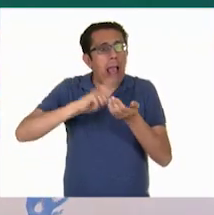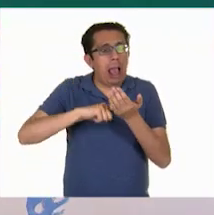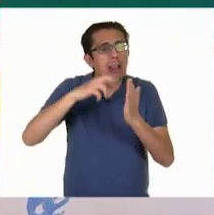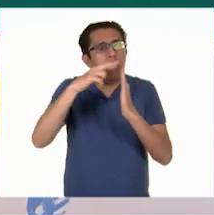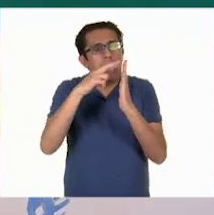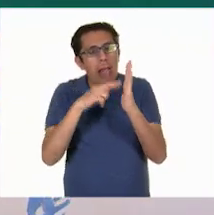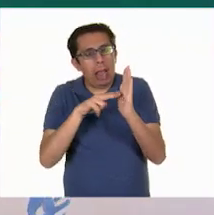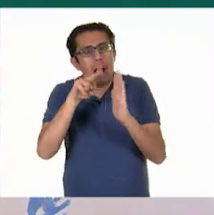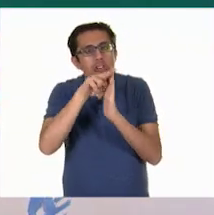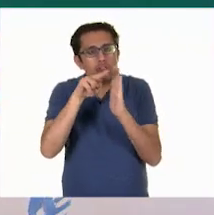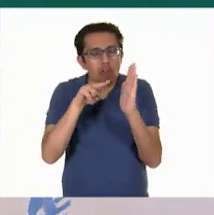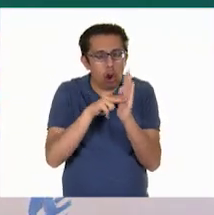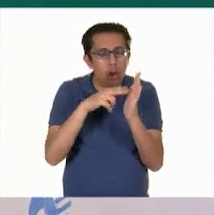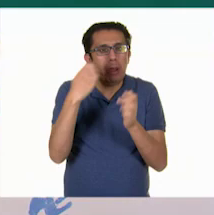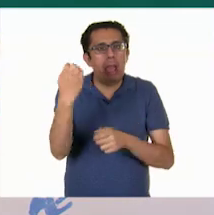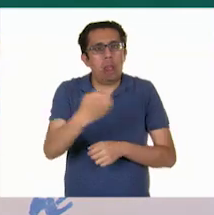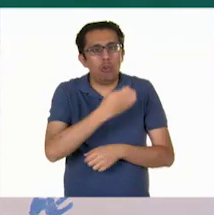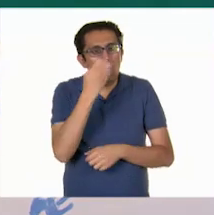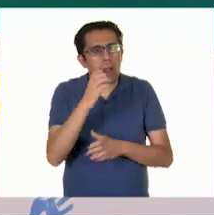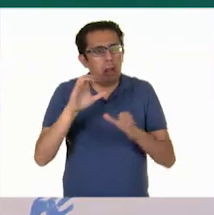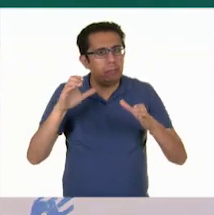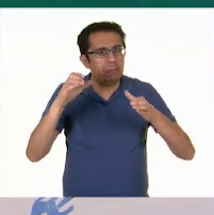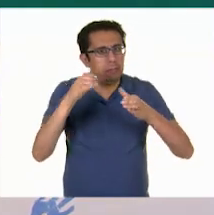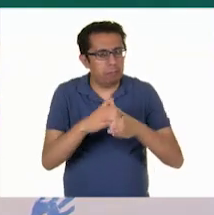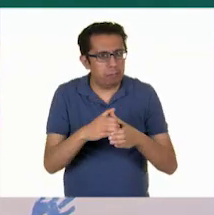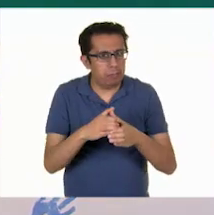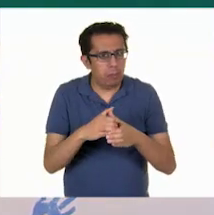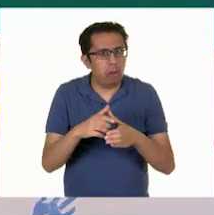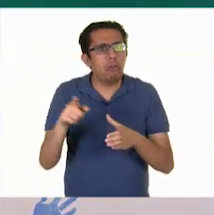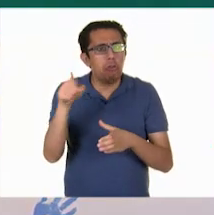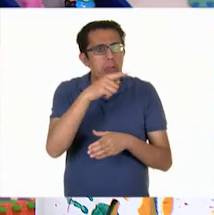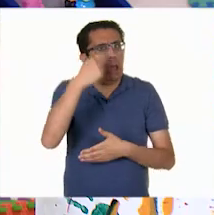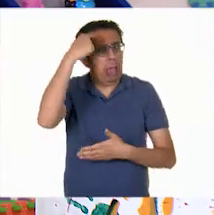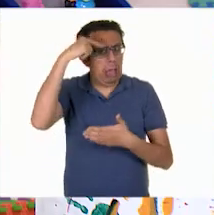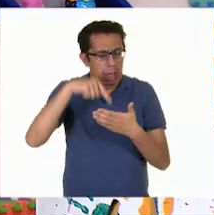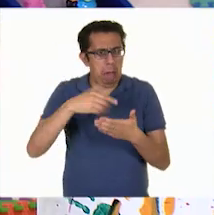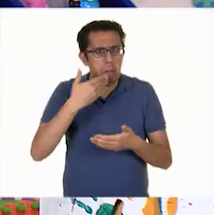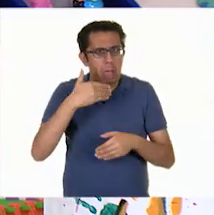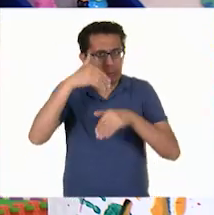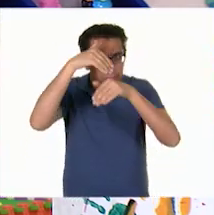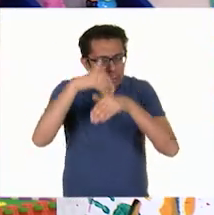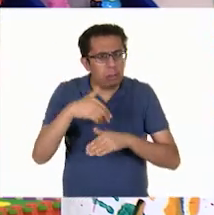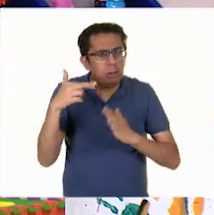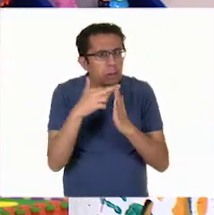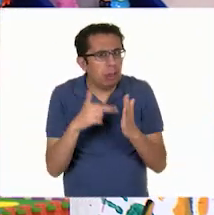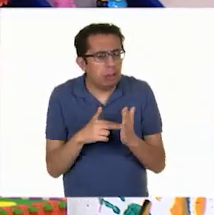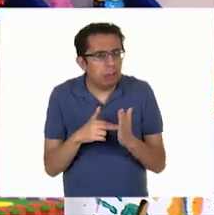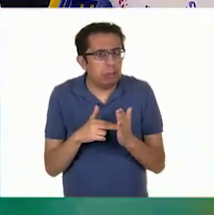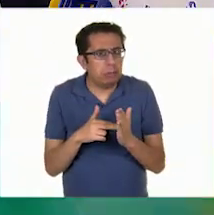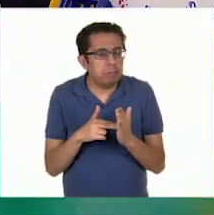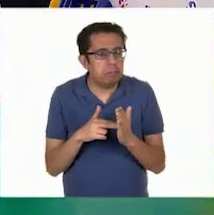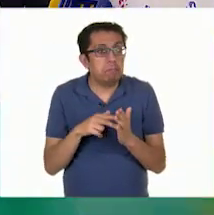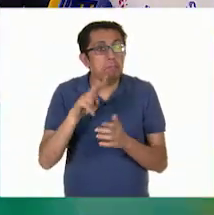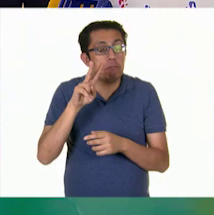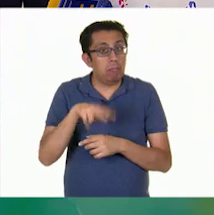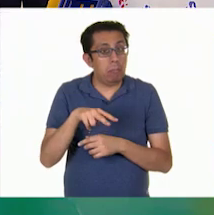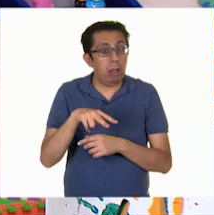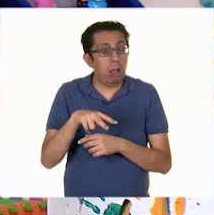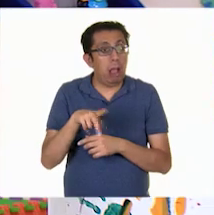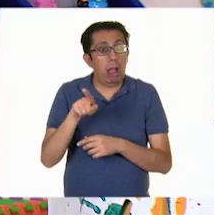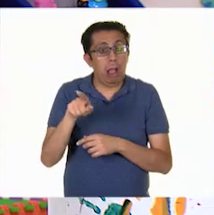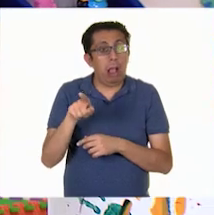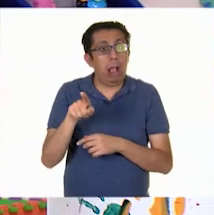en la escuela, en su comunidad? ¿Les parece bien seguir las reglas? Pues Gloria sí que es rápida porque ya nos